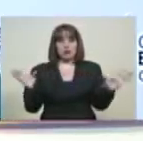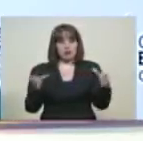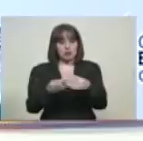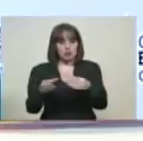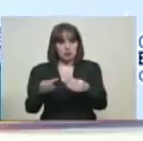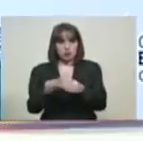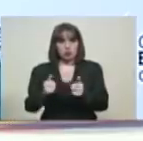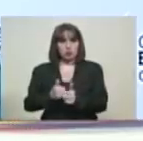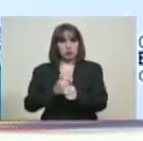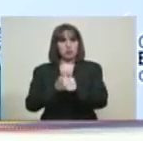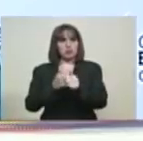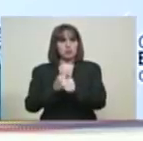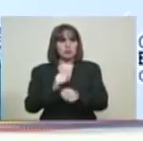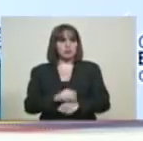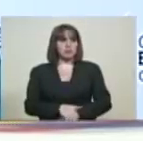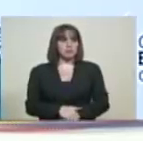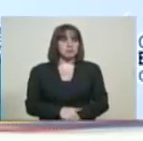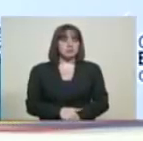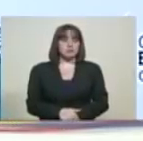seguidores